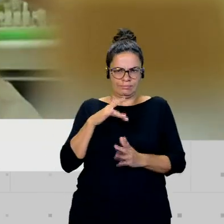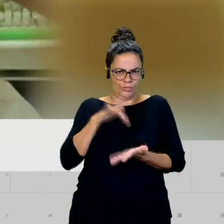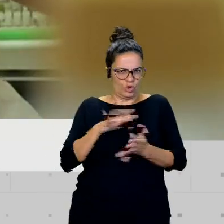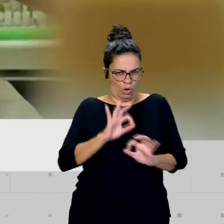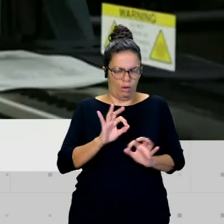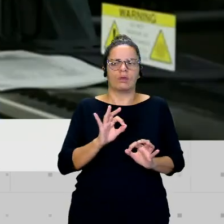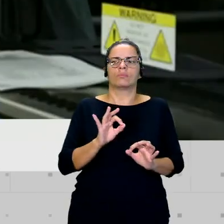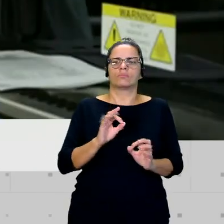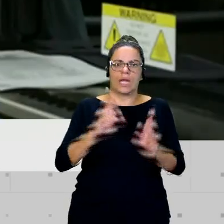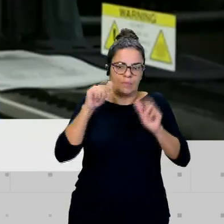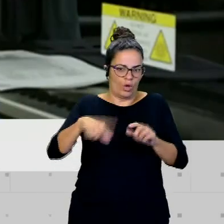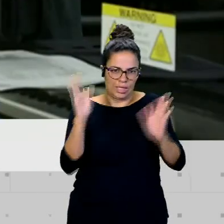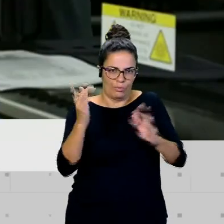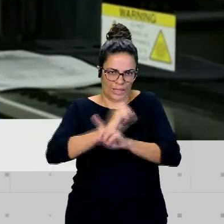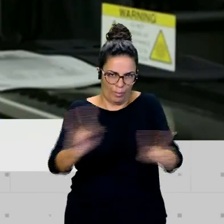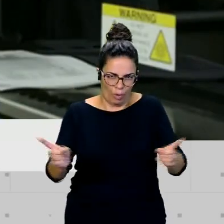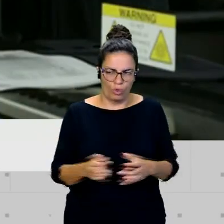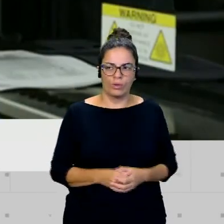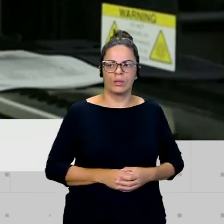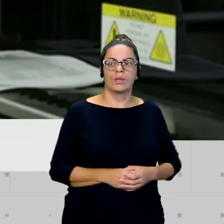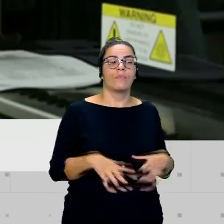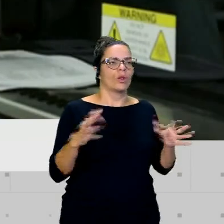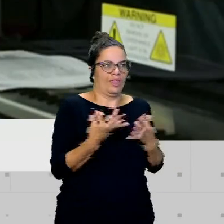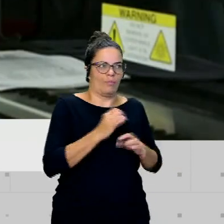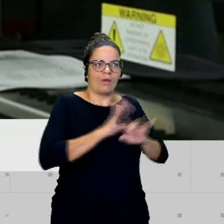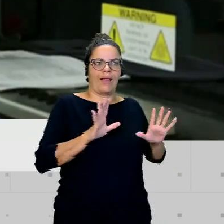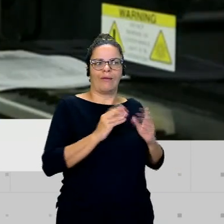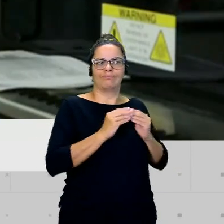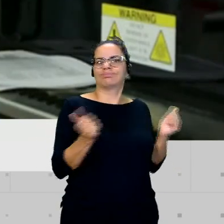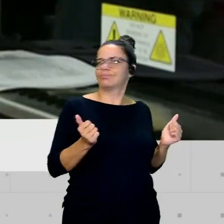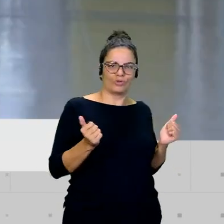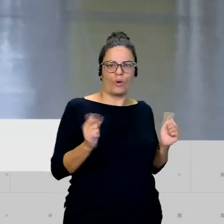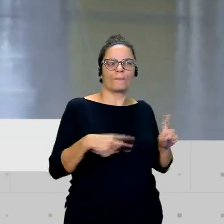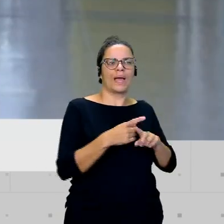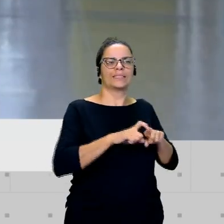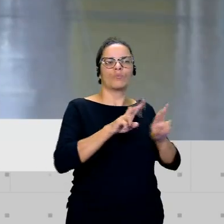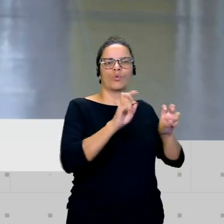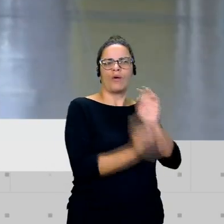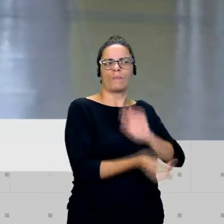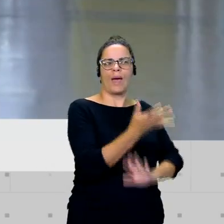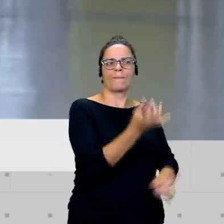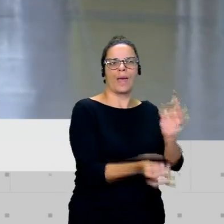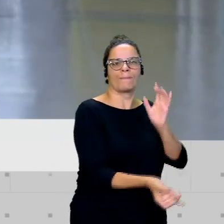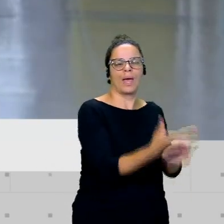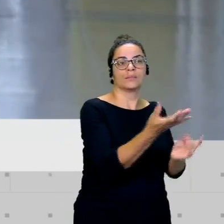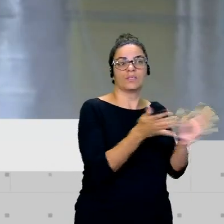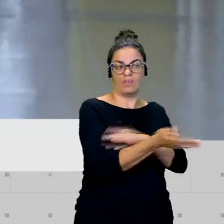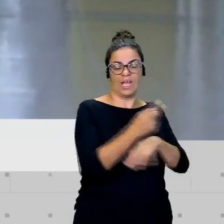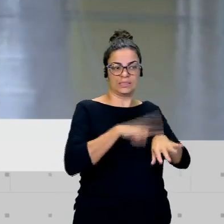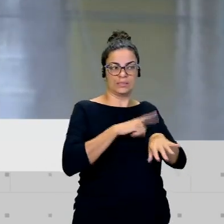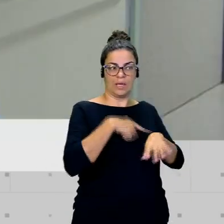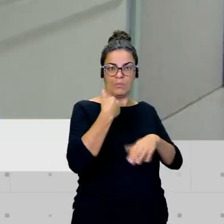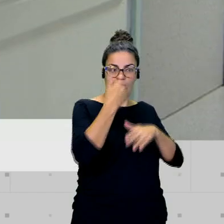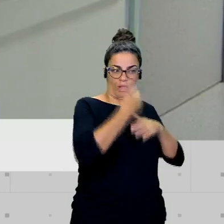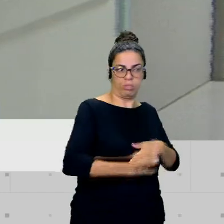esta temporada. Claro, lo que sí tenemos que tener claro es que no desaparece y como hemos visto que van apareciendo variantes, esto se va a prolongar en el tiempo. Se va